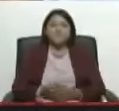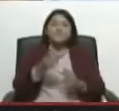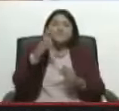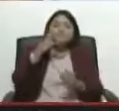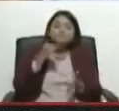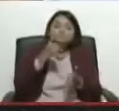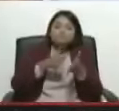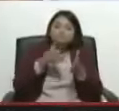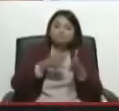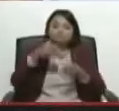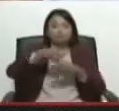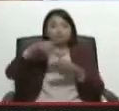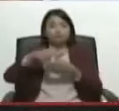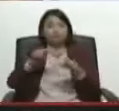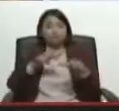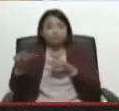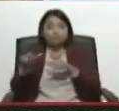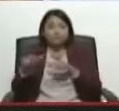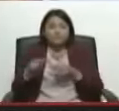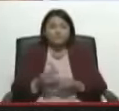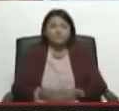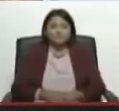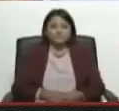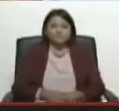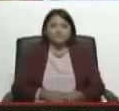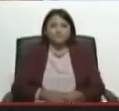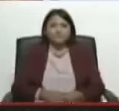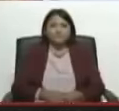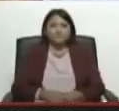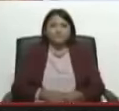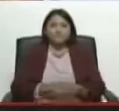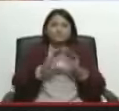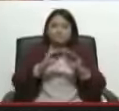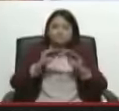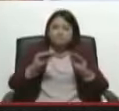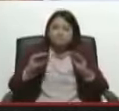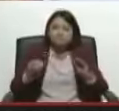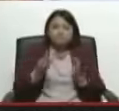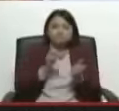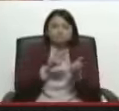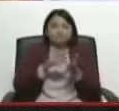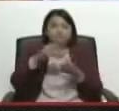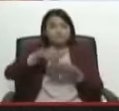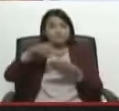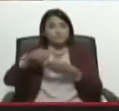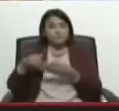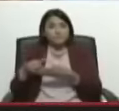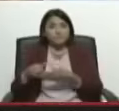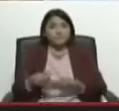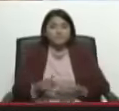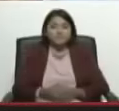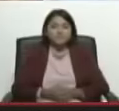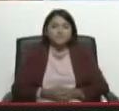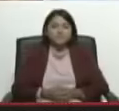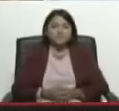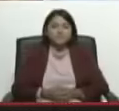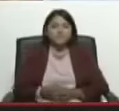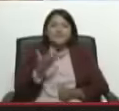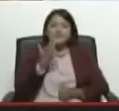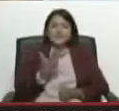electoral, tenemos ya convocatoria a la participación, para que participen en el